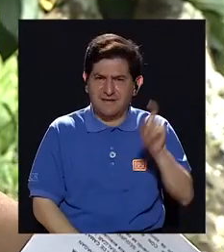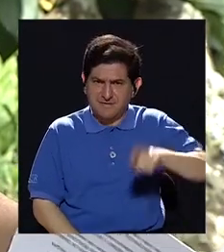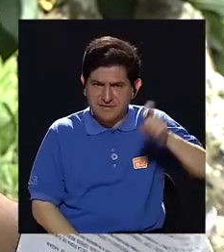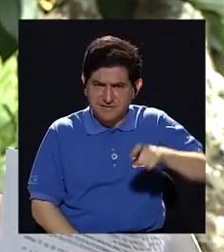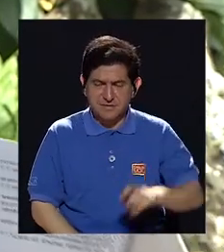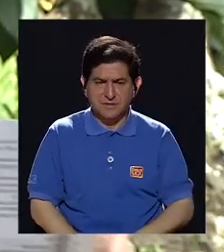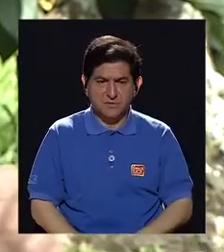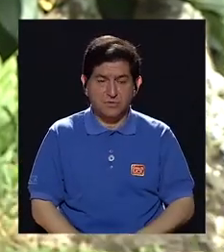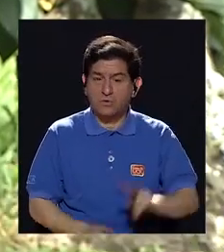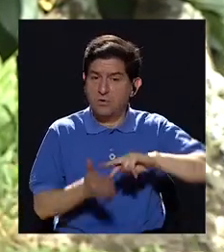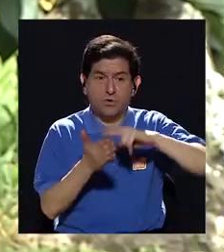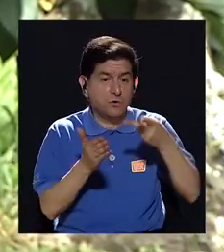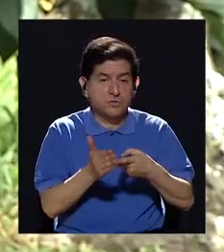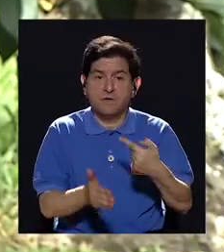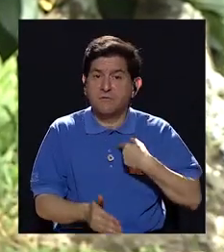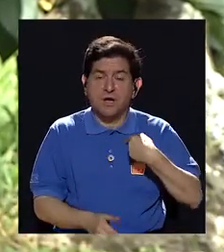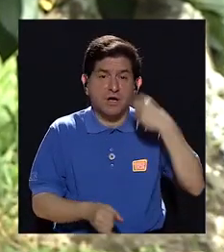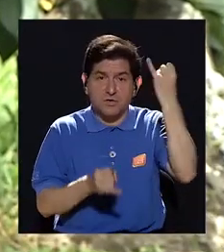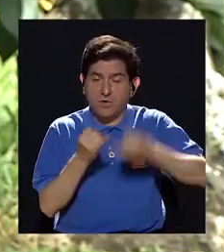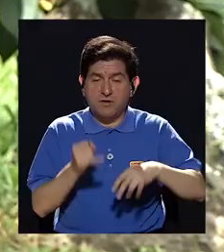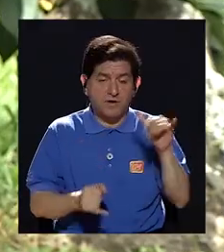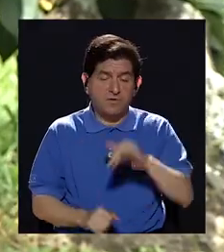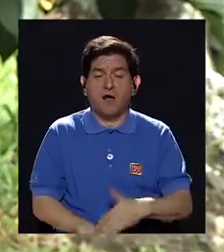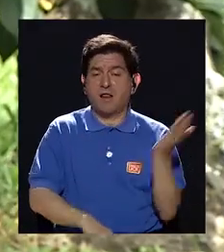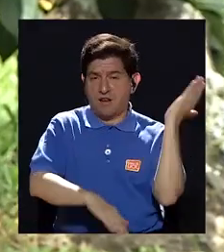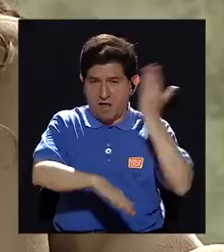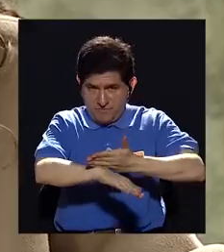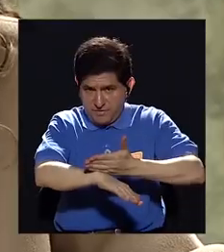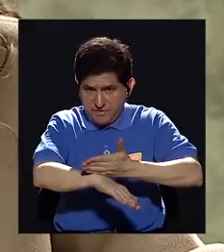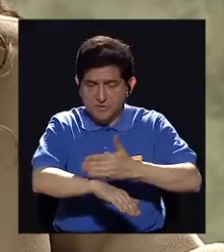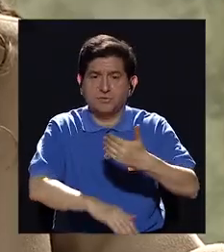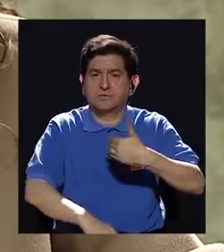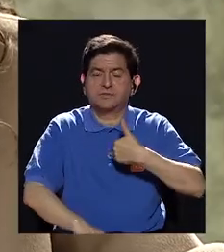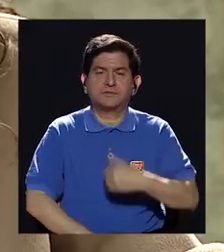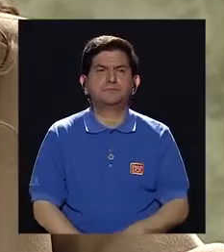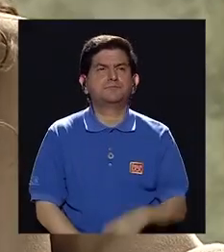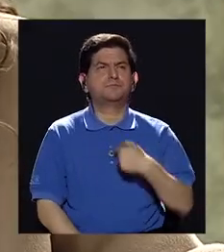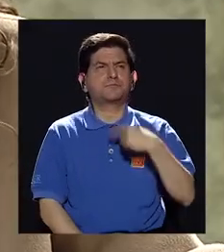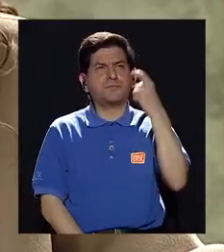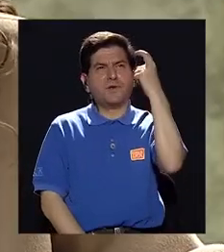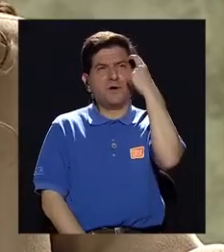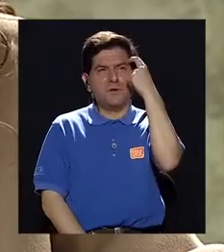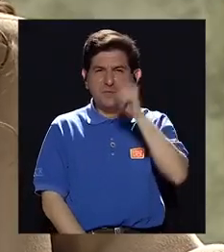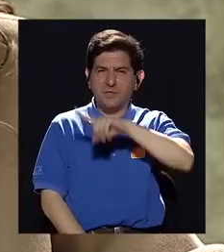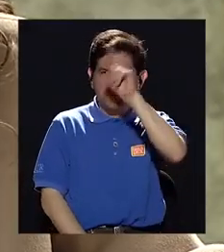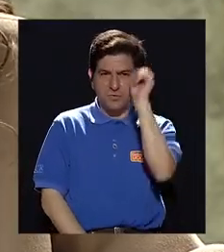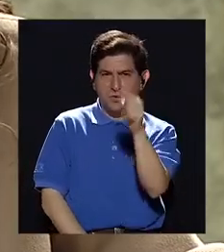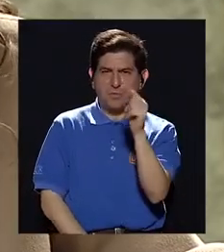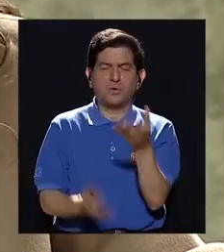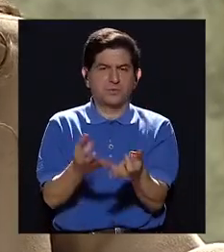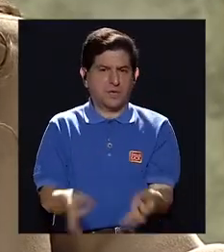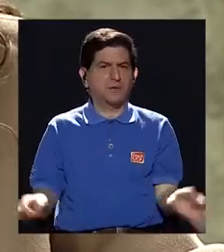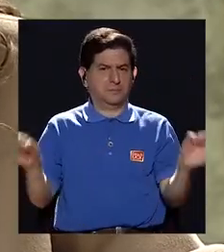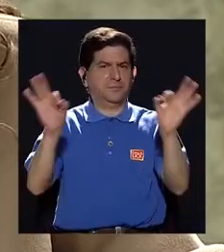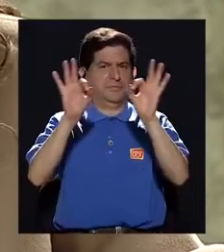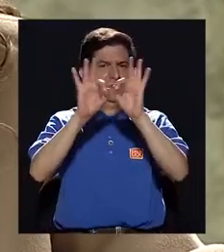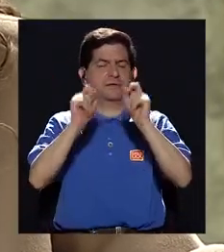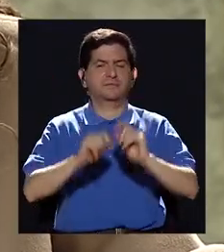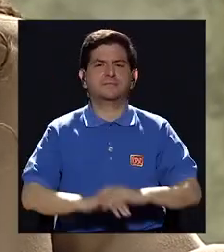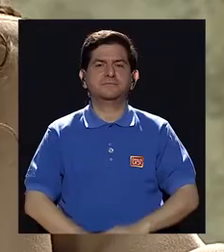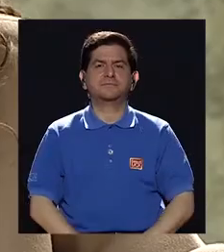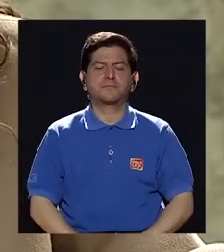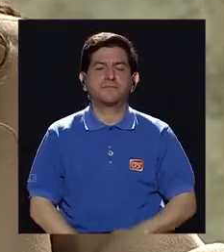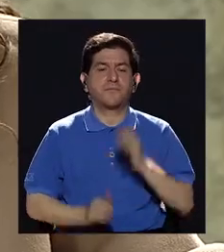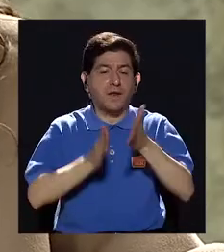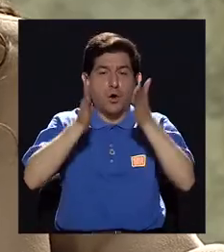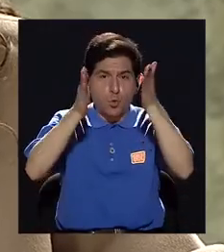que tampoco se trata de que yo termine también lesionado, claro, ¿no? O afectado? Yo pienso que eso que preguntas es muy importante, porque